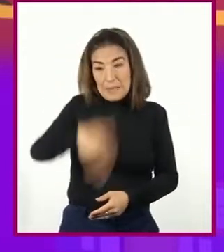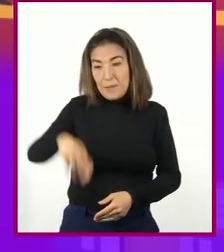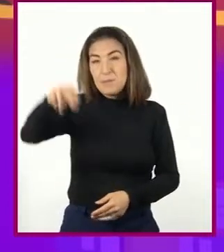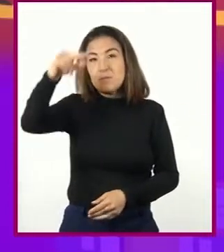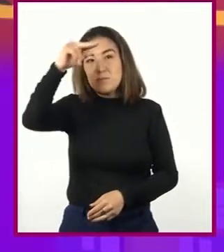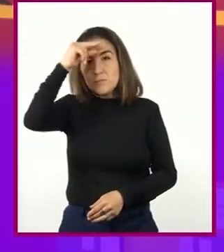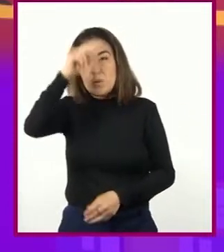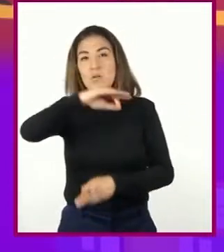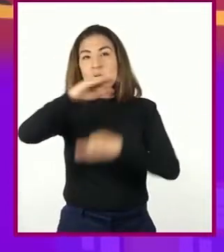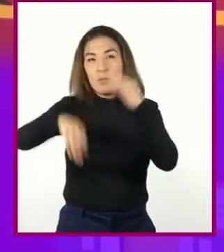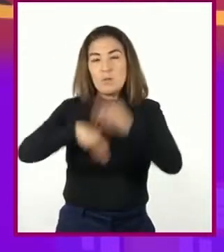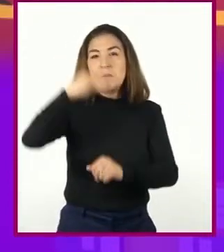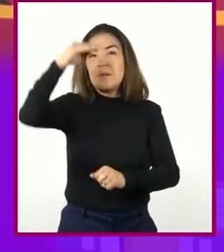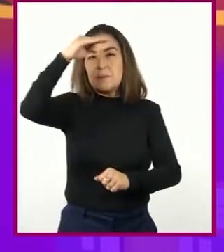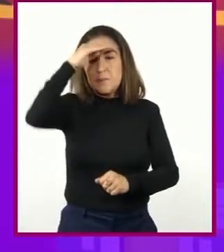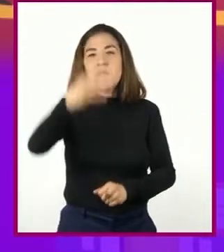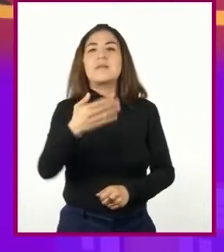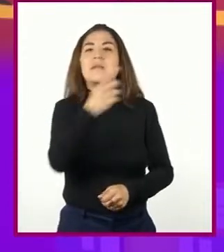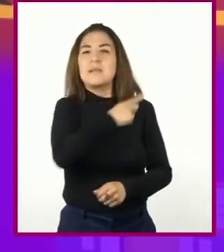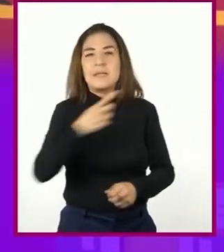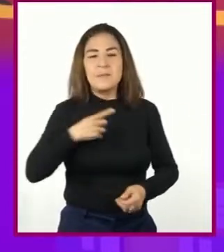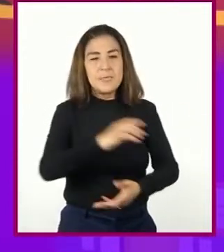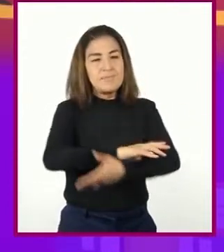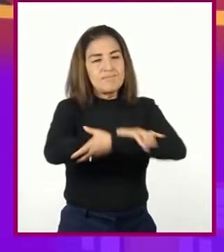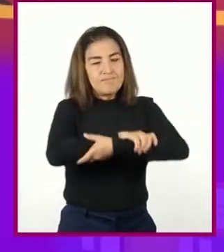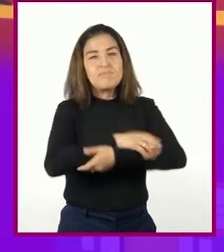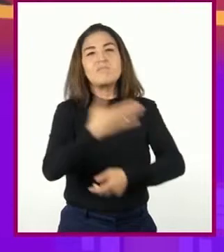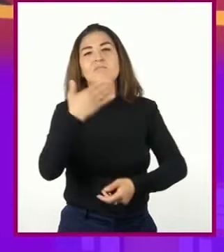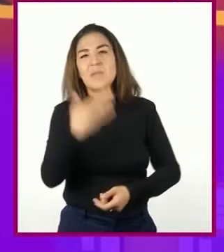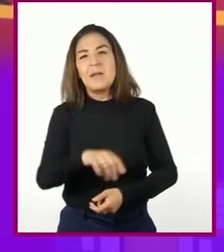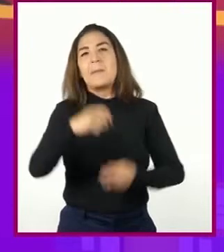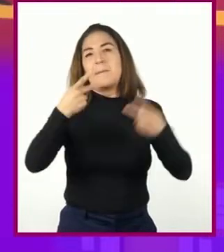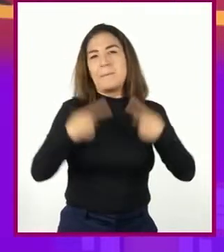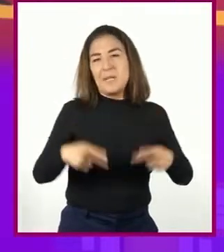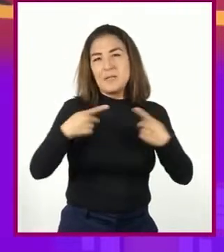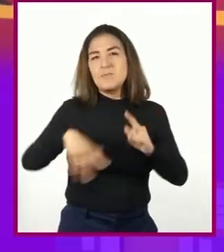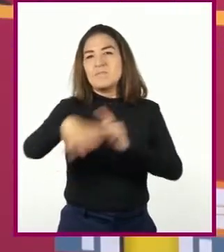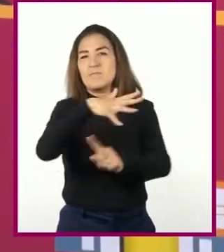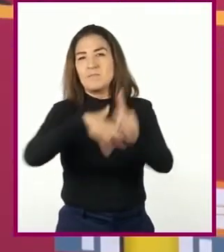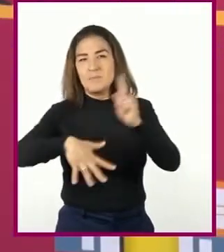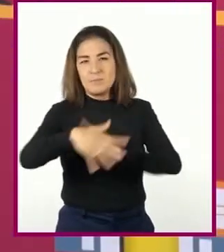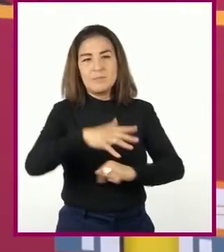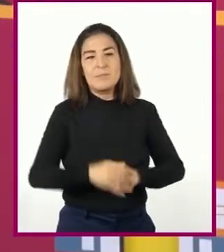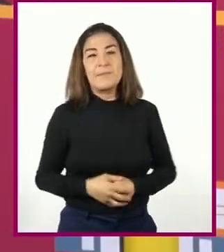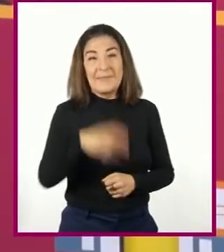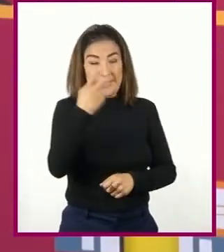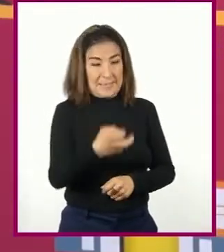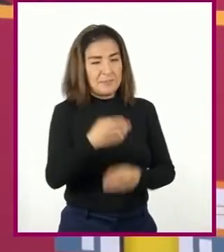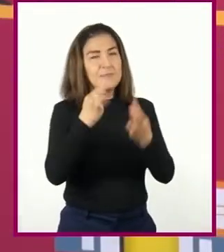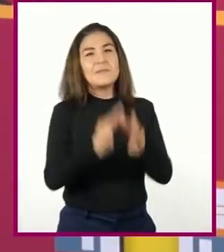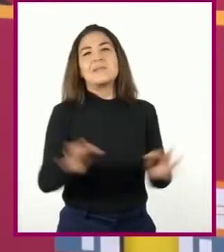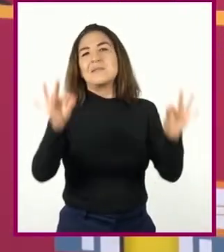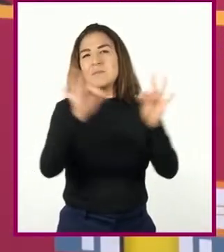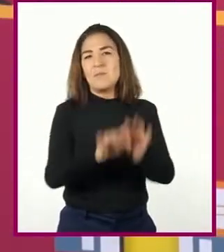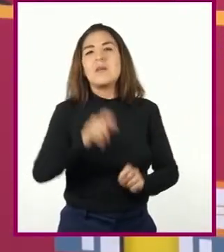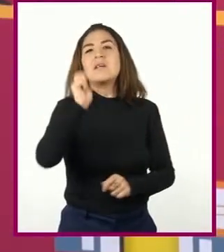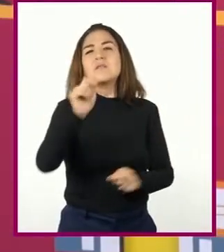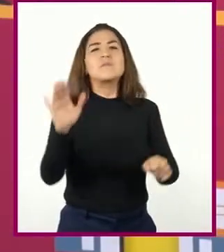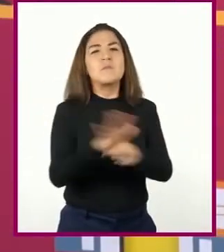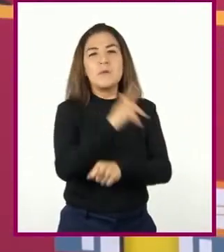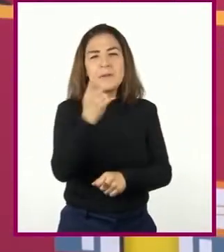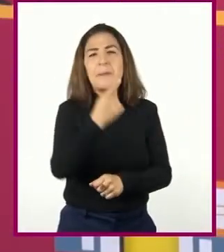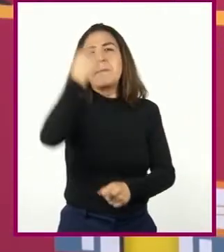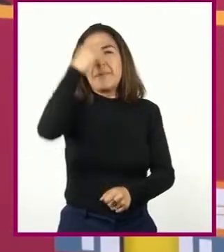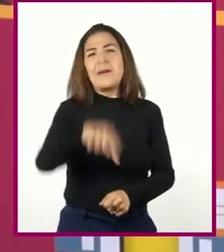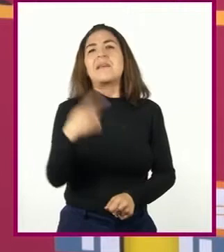conciencia, deben comportarse fraternalmente los unos con los otros. Esta parte es importantísima porque nos dice